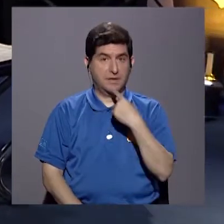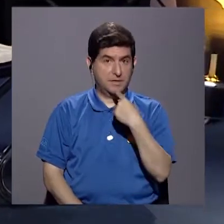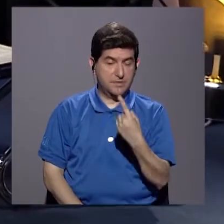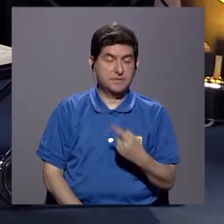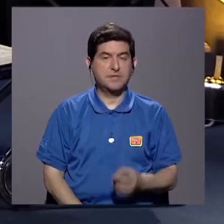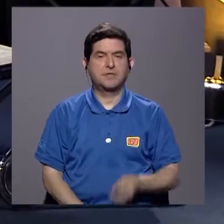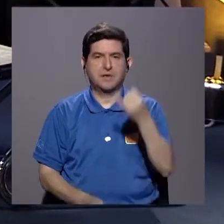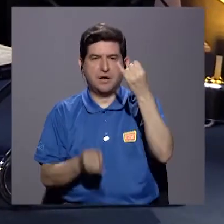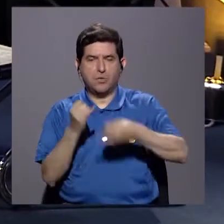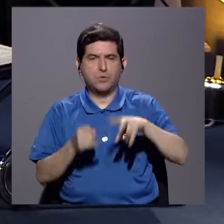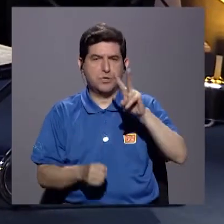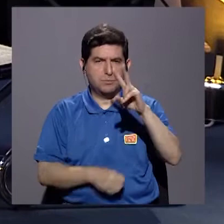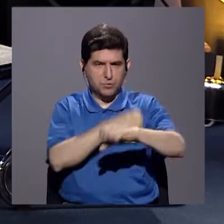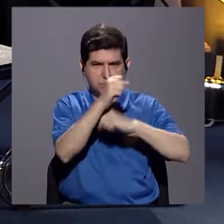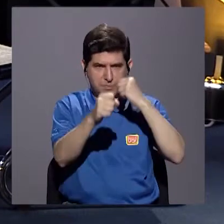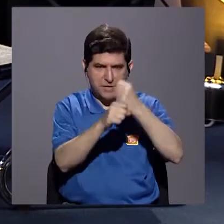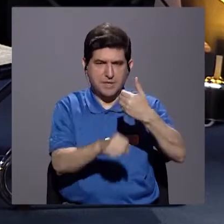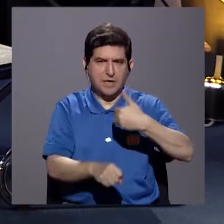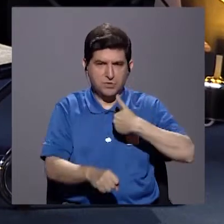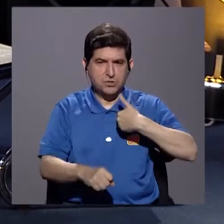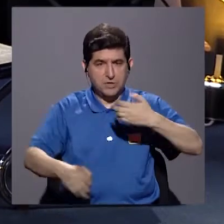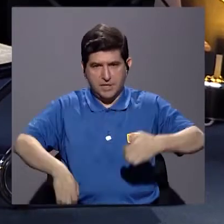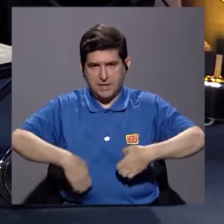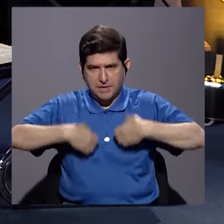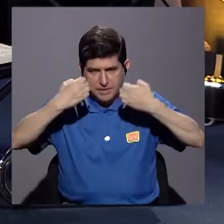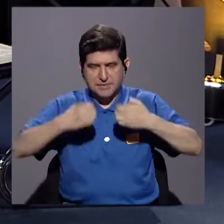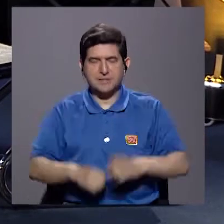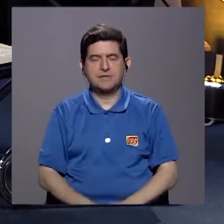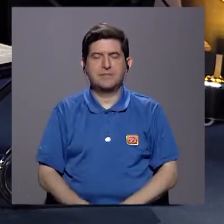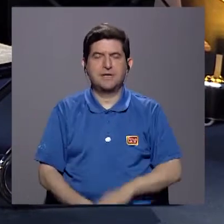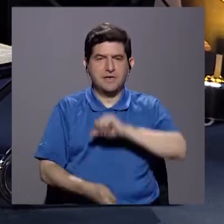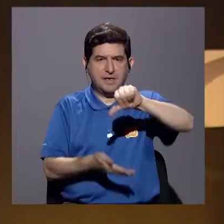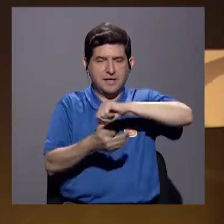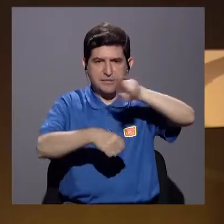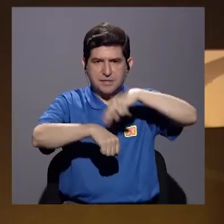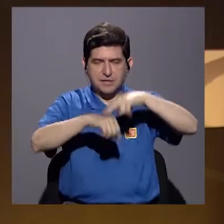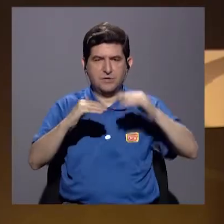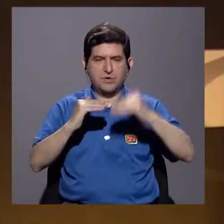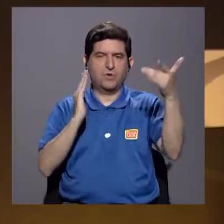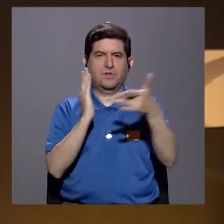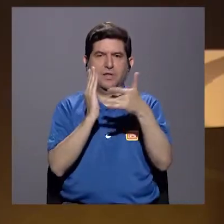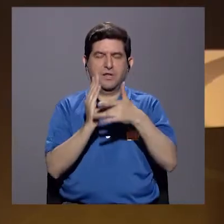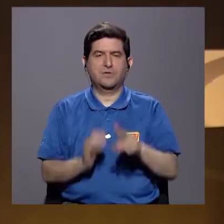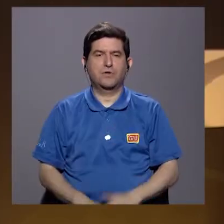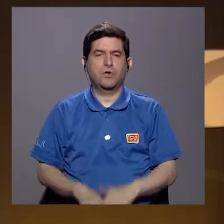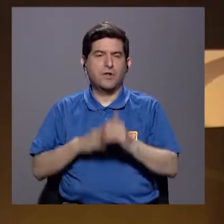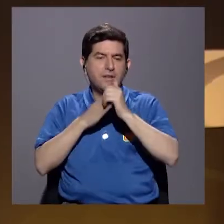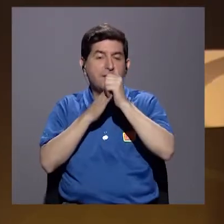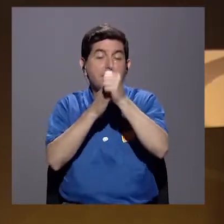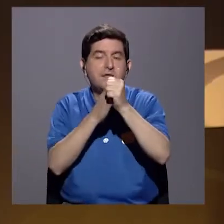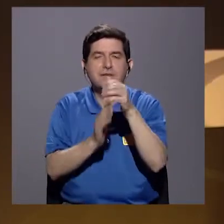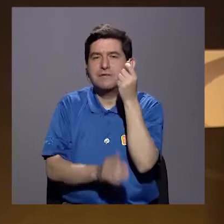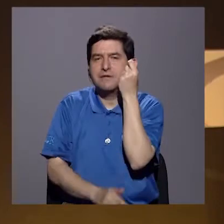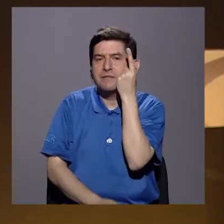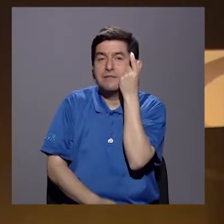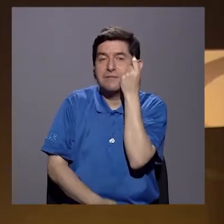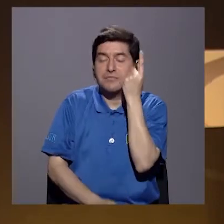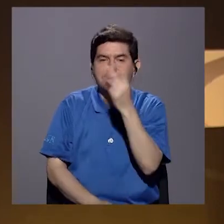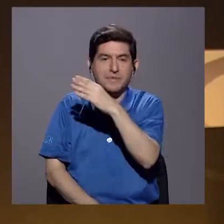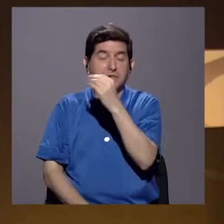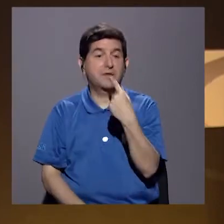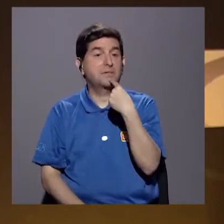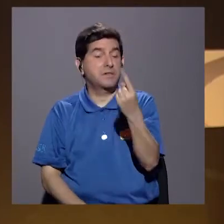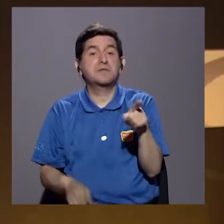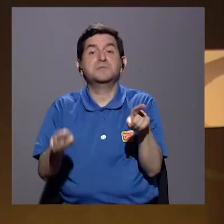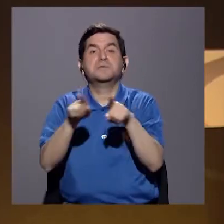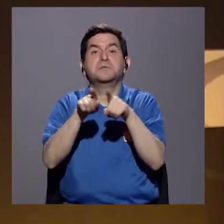convirtiendo o se ha convertido en sus últimos 20 años que tiene de existencia el SENAT en un faro para estar